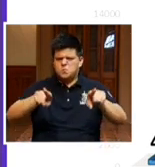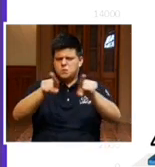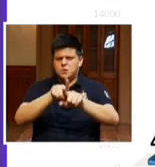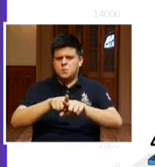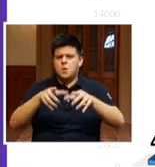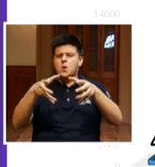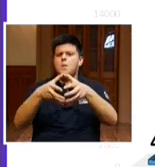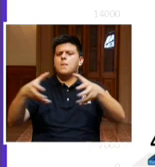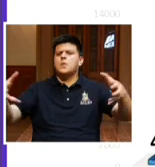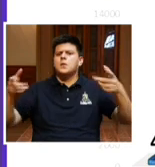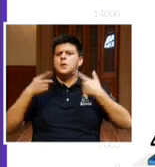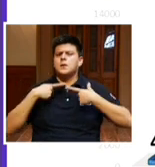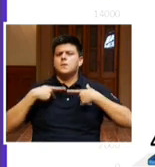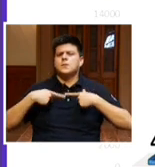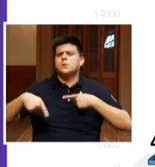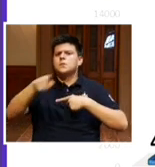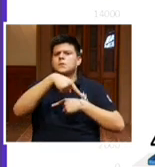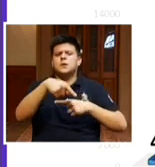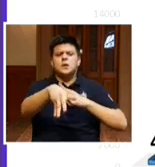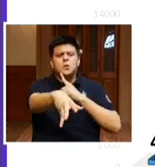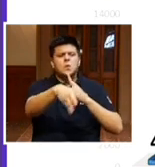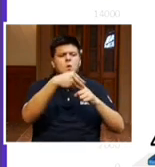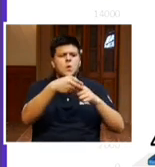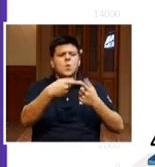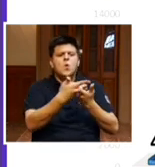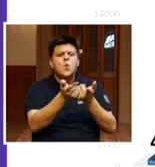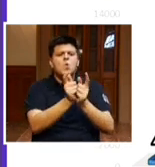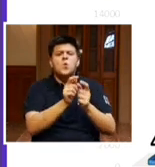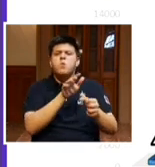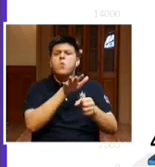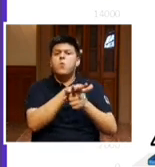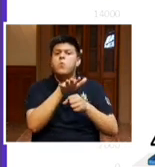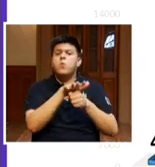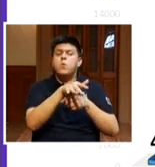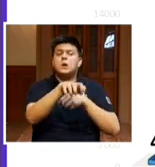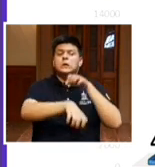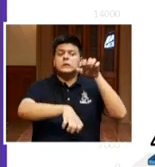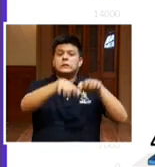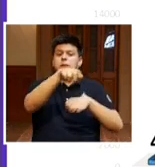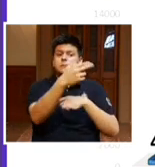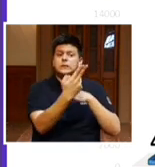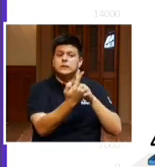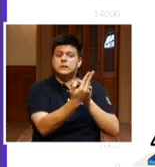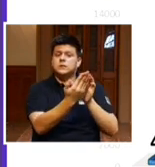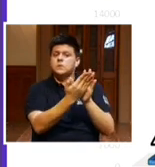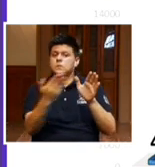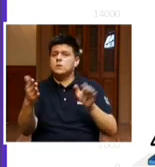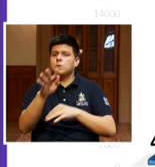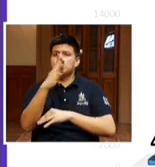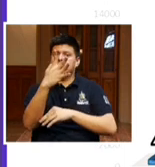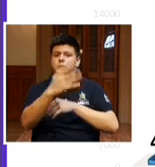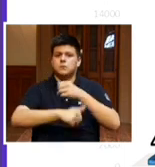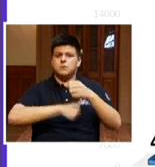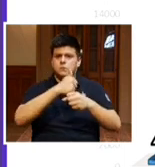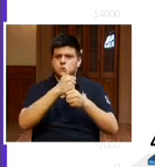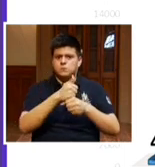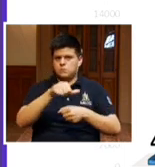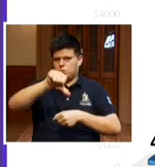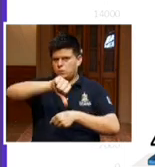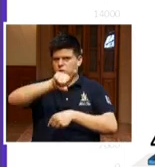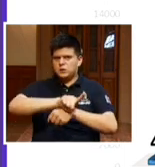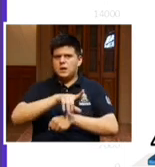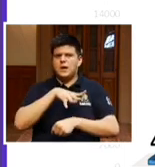está agrupando en el grupo de 25 a 44 años. Al día de hoy tenemos